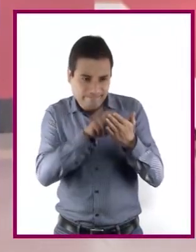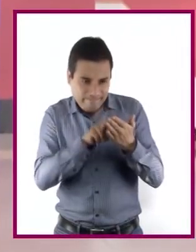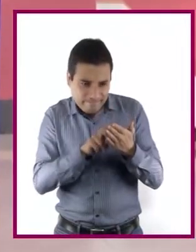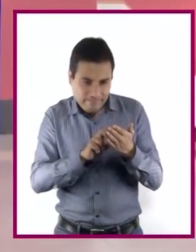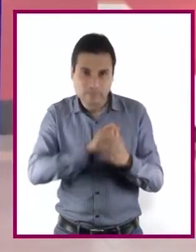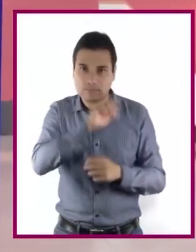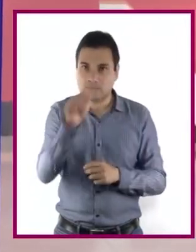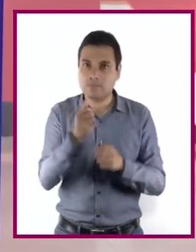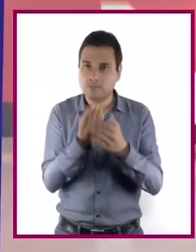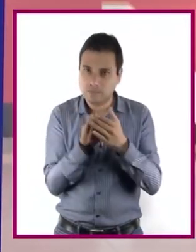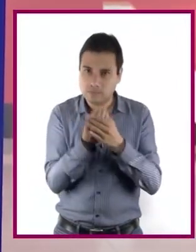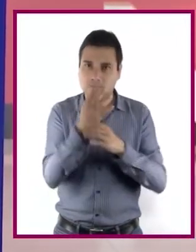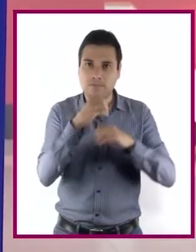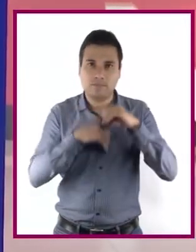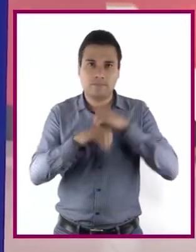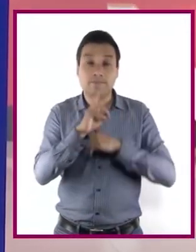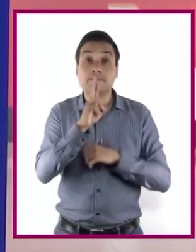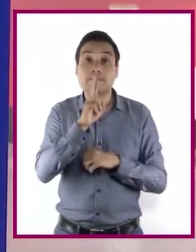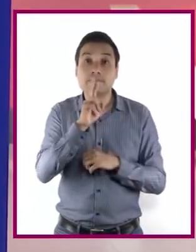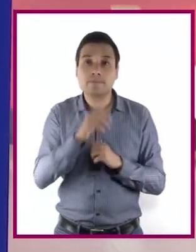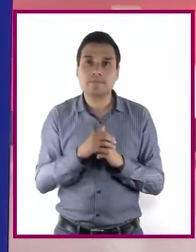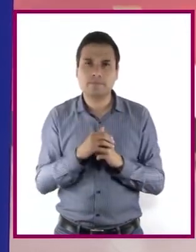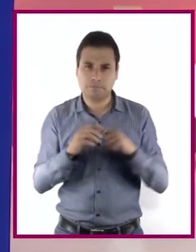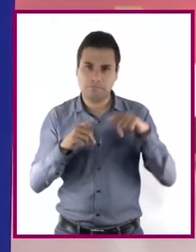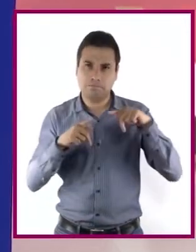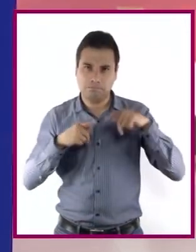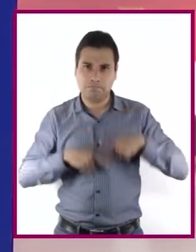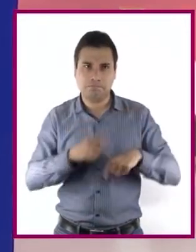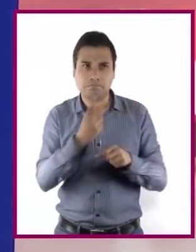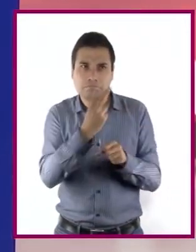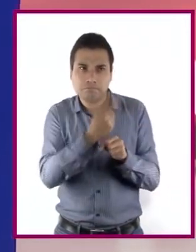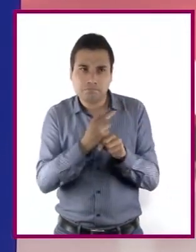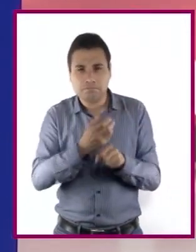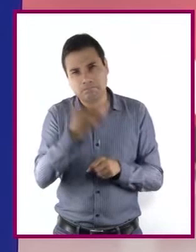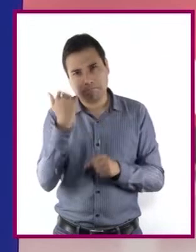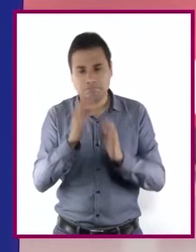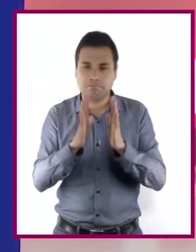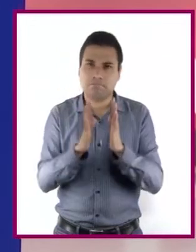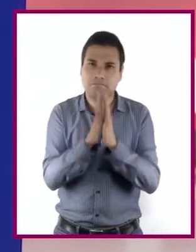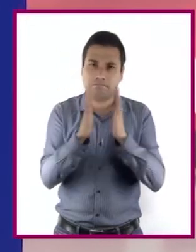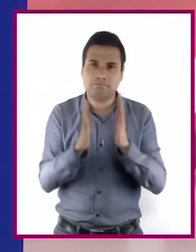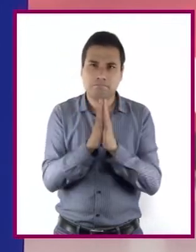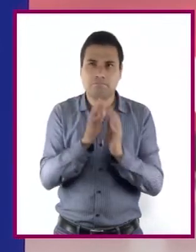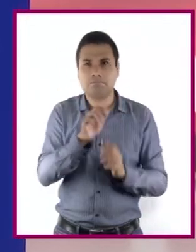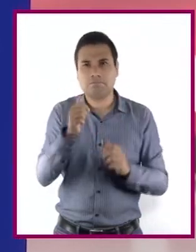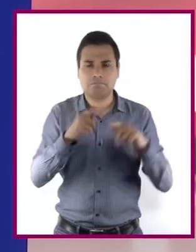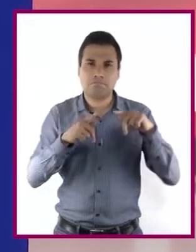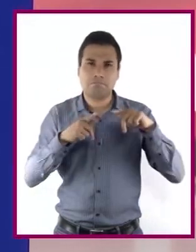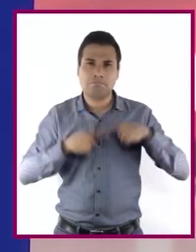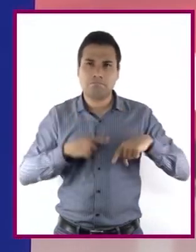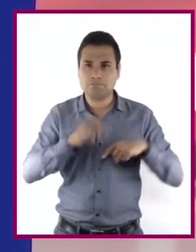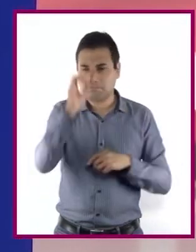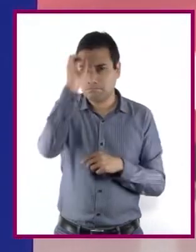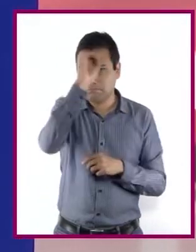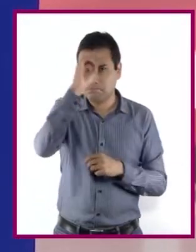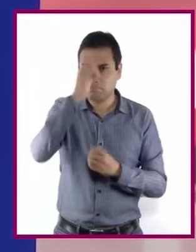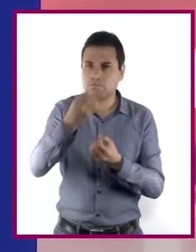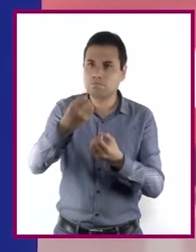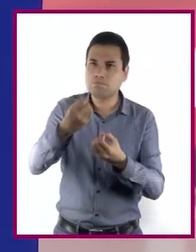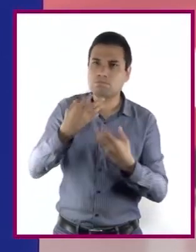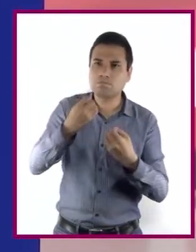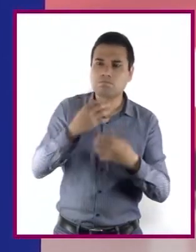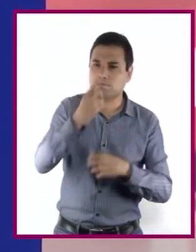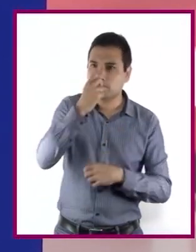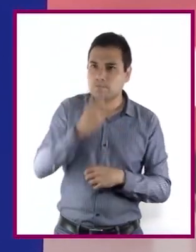nueva representación con invitados especiales. Pidan la colaboración de nuevos miembros del público y compañeros que ya hayan visto